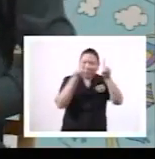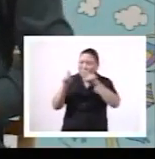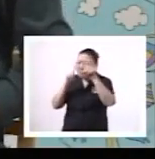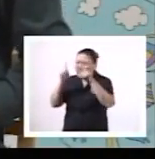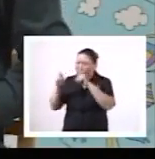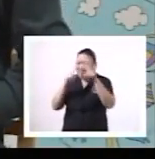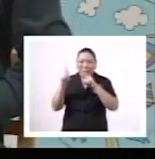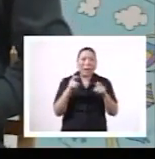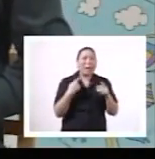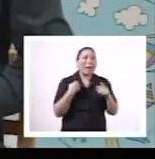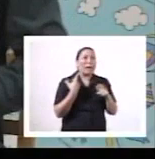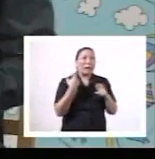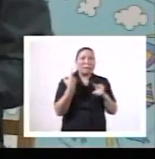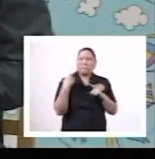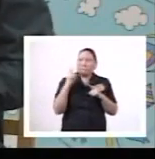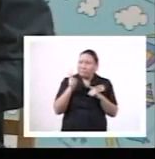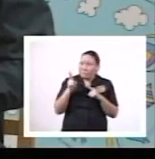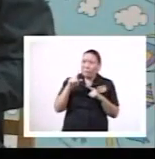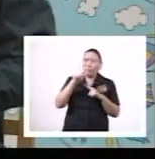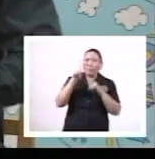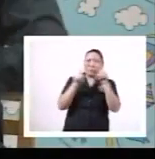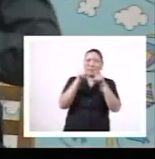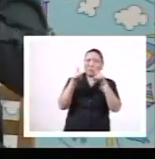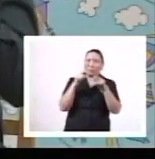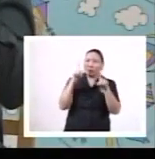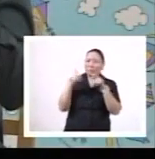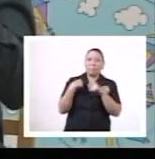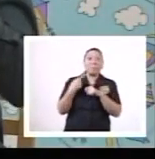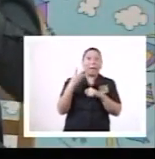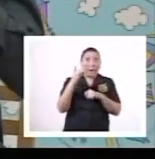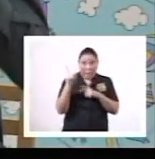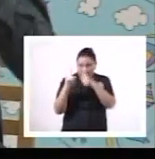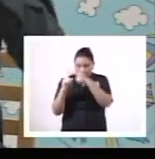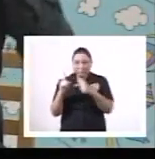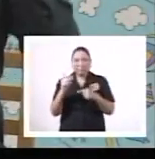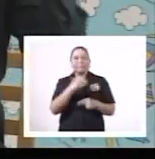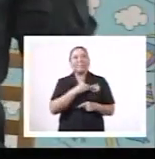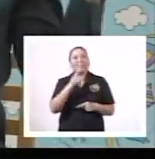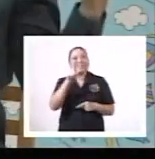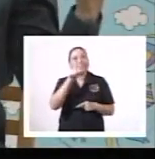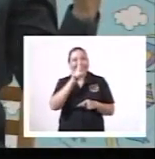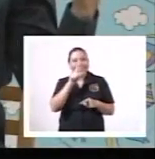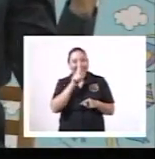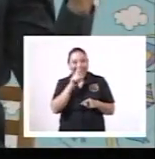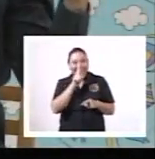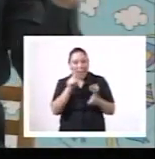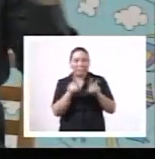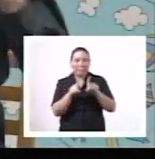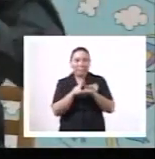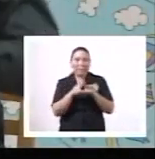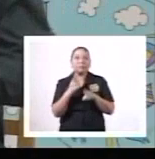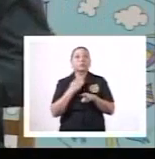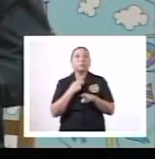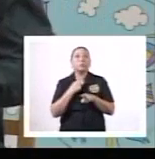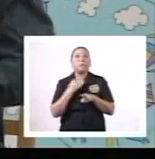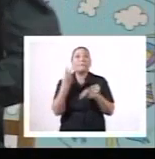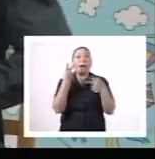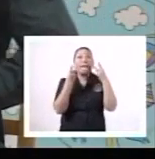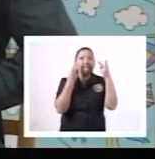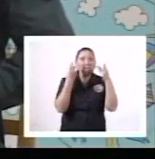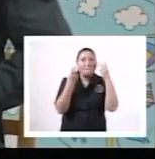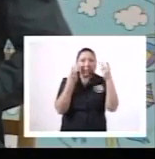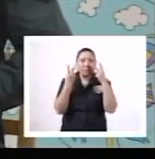las desconocidas. Le gustaba ir a visitar a los vecinos y le gustaba a